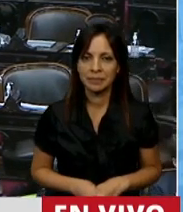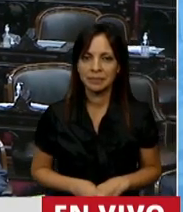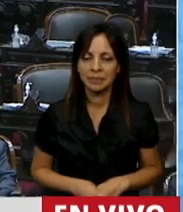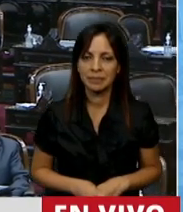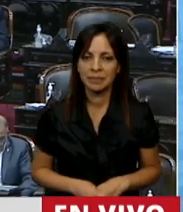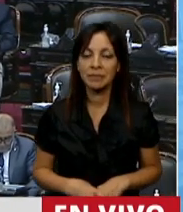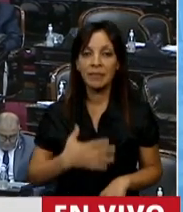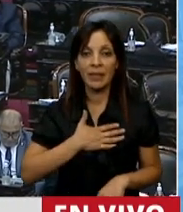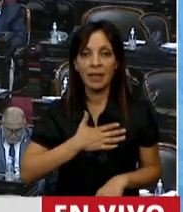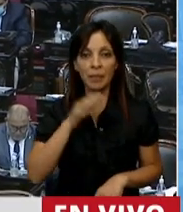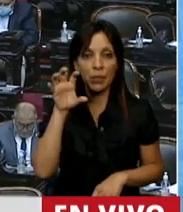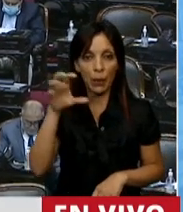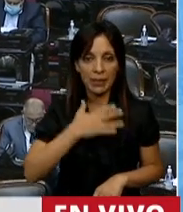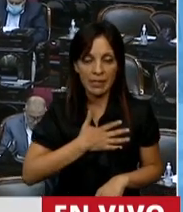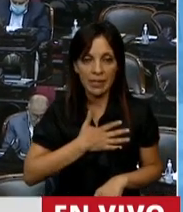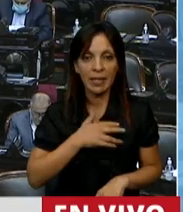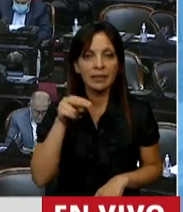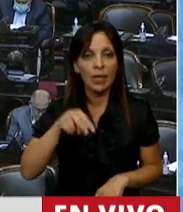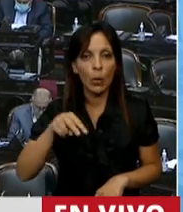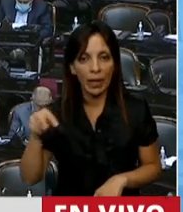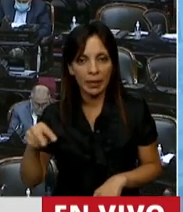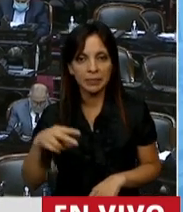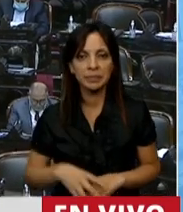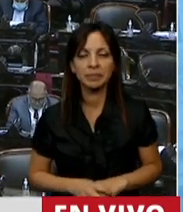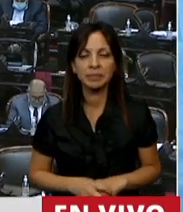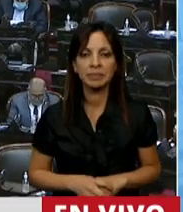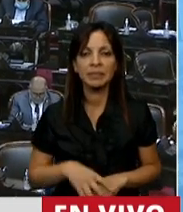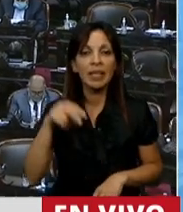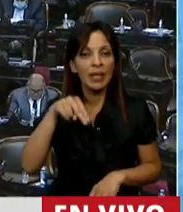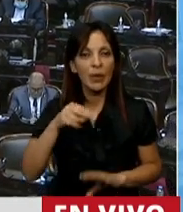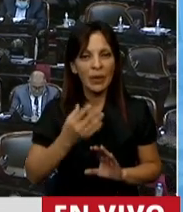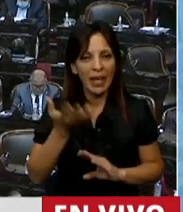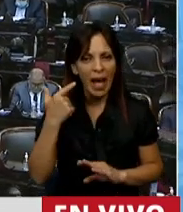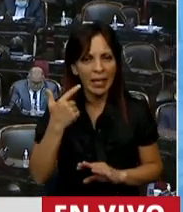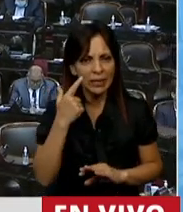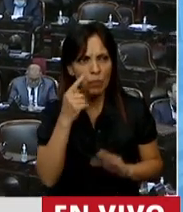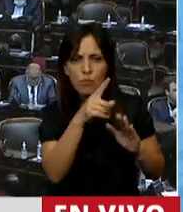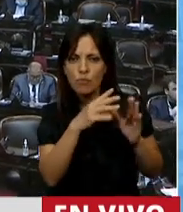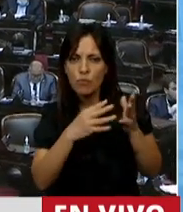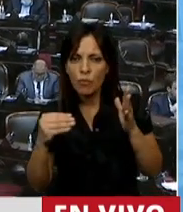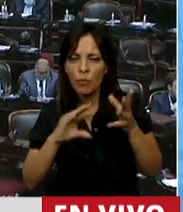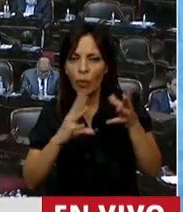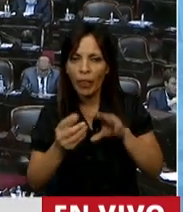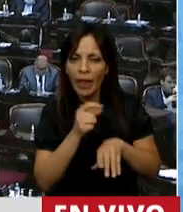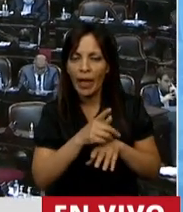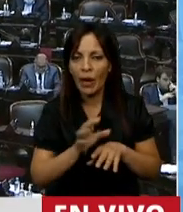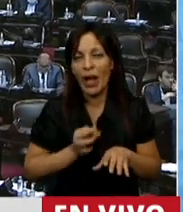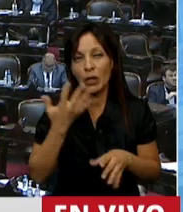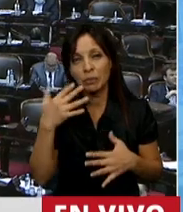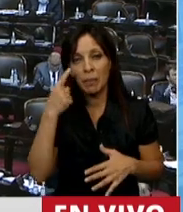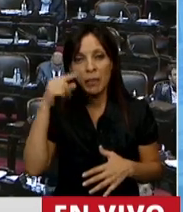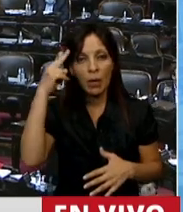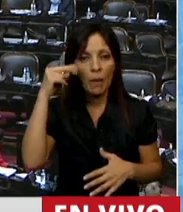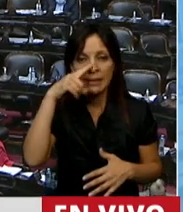En mi provincia, en Neuquén, que fue ejemplo del sistema de salud allá por los 70, de la mano